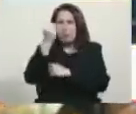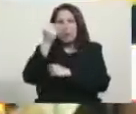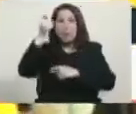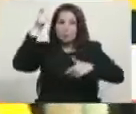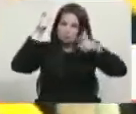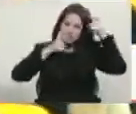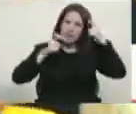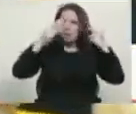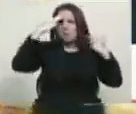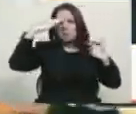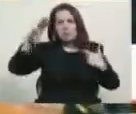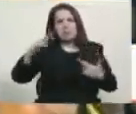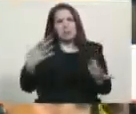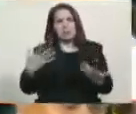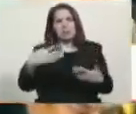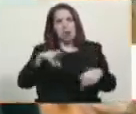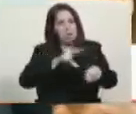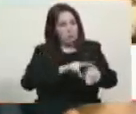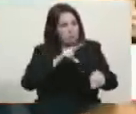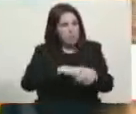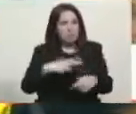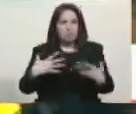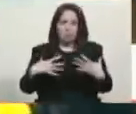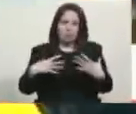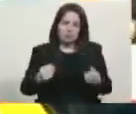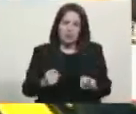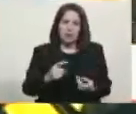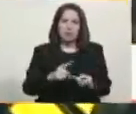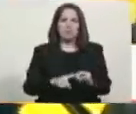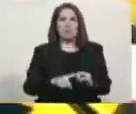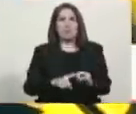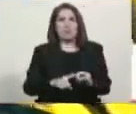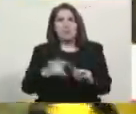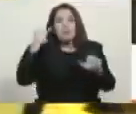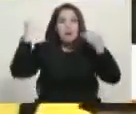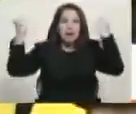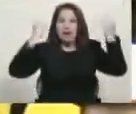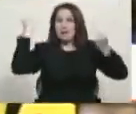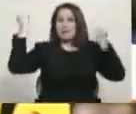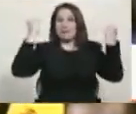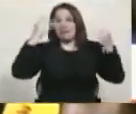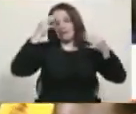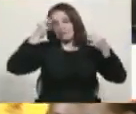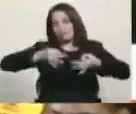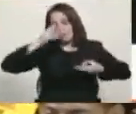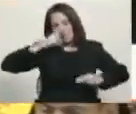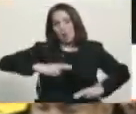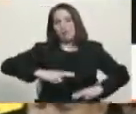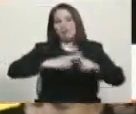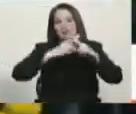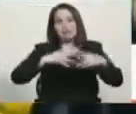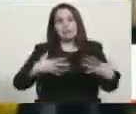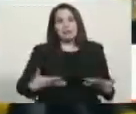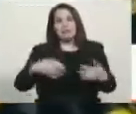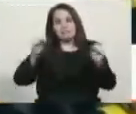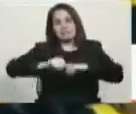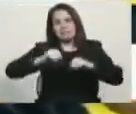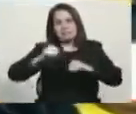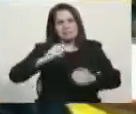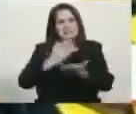social, por los médicos, por la salud, por las ideas, por la dignidad que